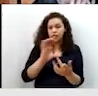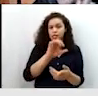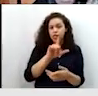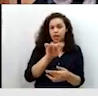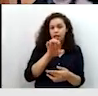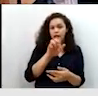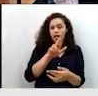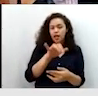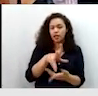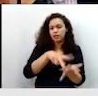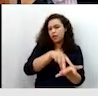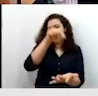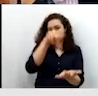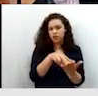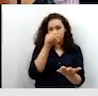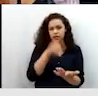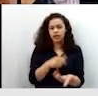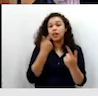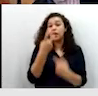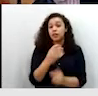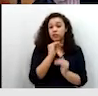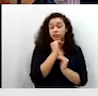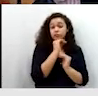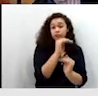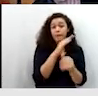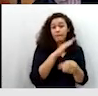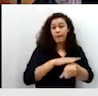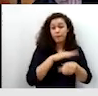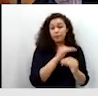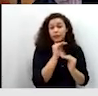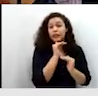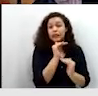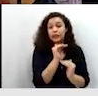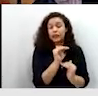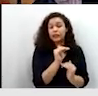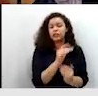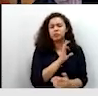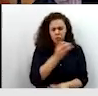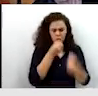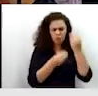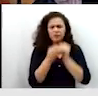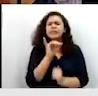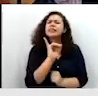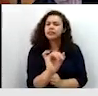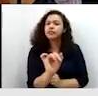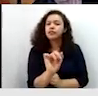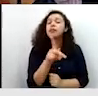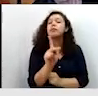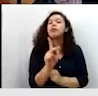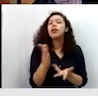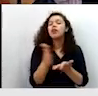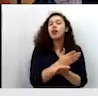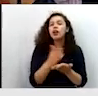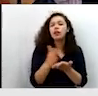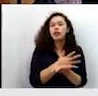son harinas, debemos de limitarlo en lo mayor que se pueda. ¿Se pueden consumir? Sí, pero sobre todo hay que evitar